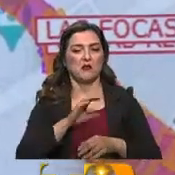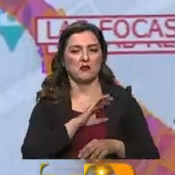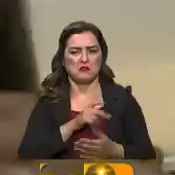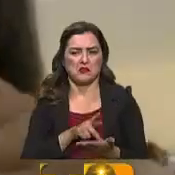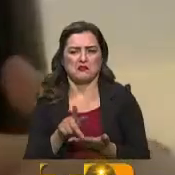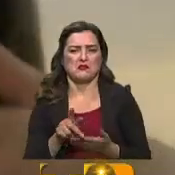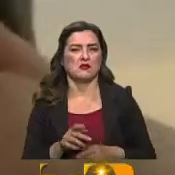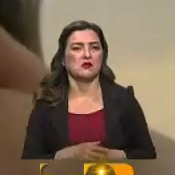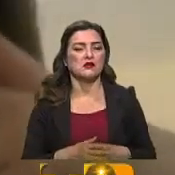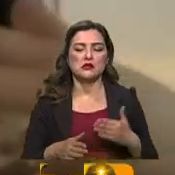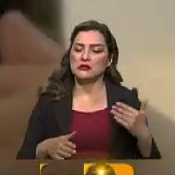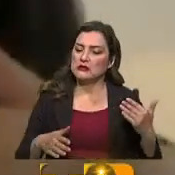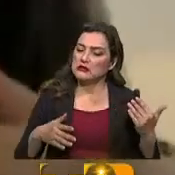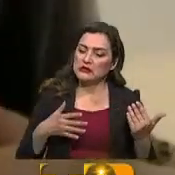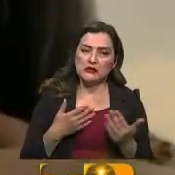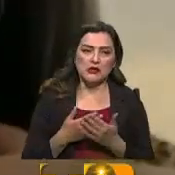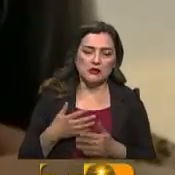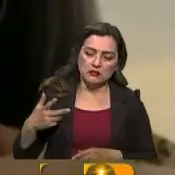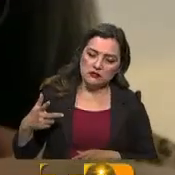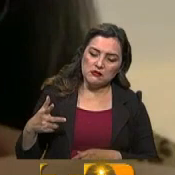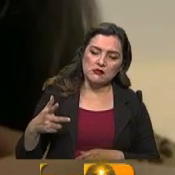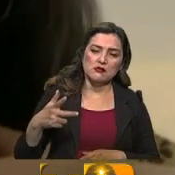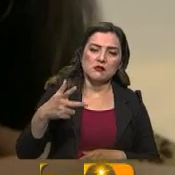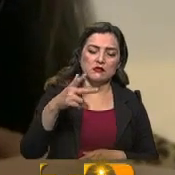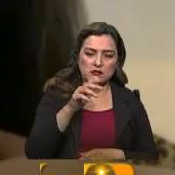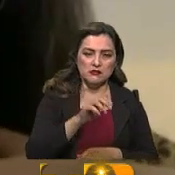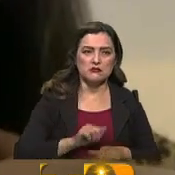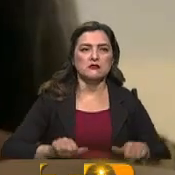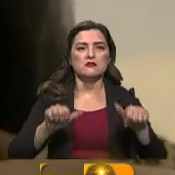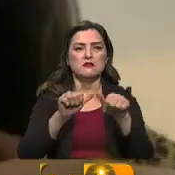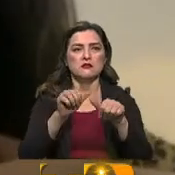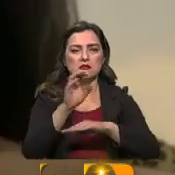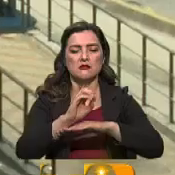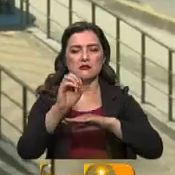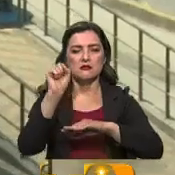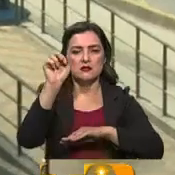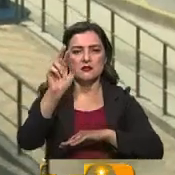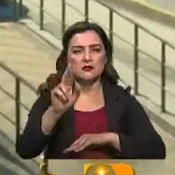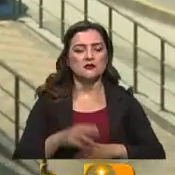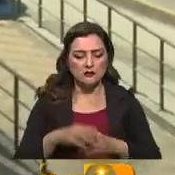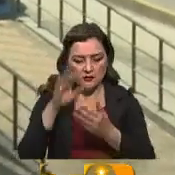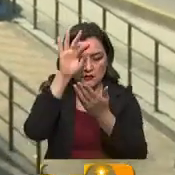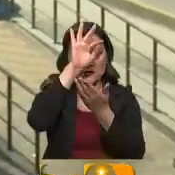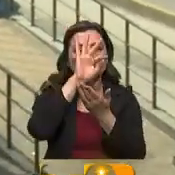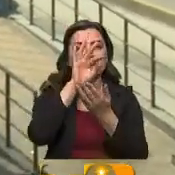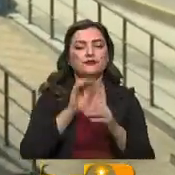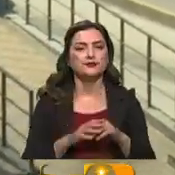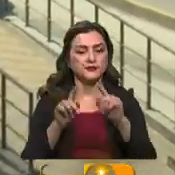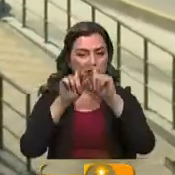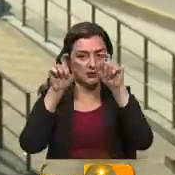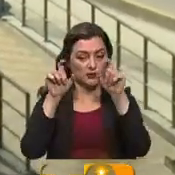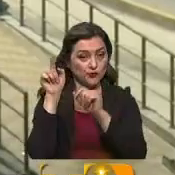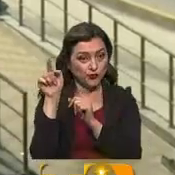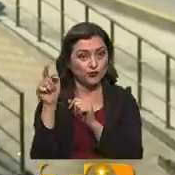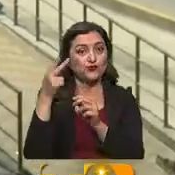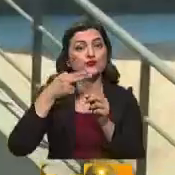que tienen toda la cuenca del área occidental del sur de la ciudad. Representantes de las operadoras que son